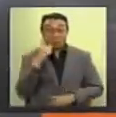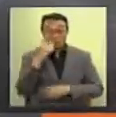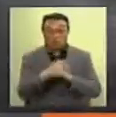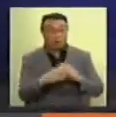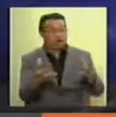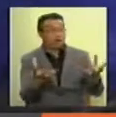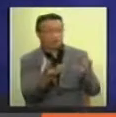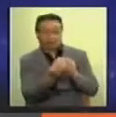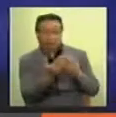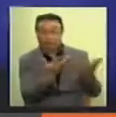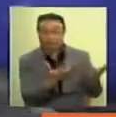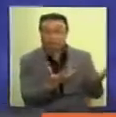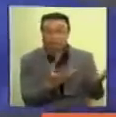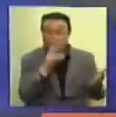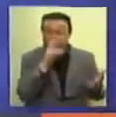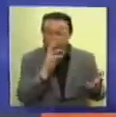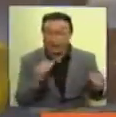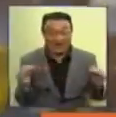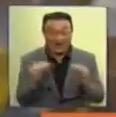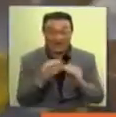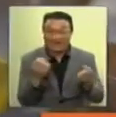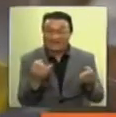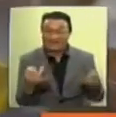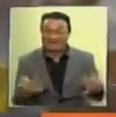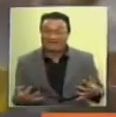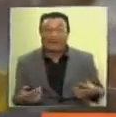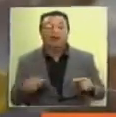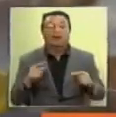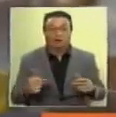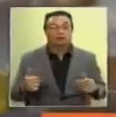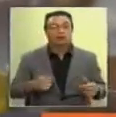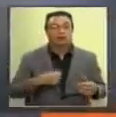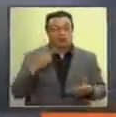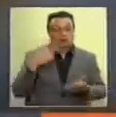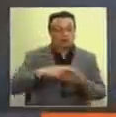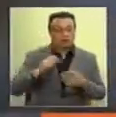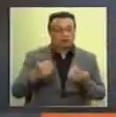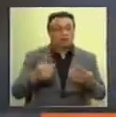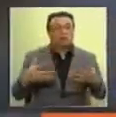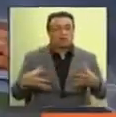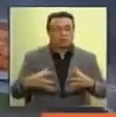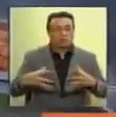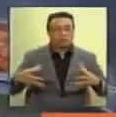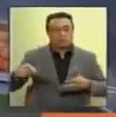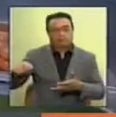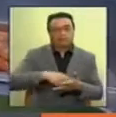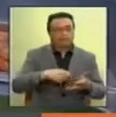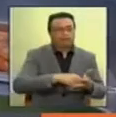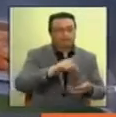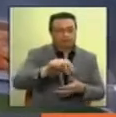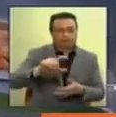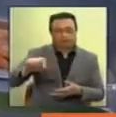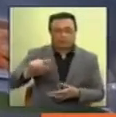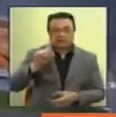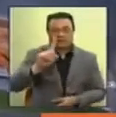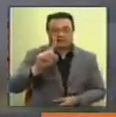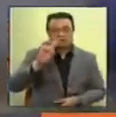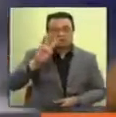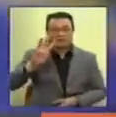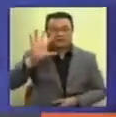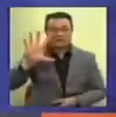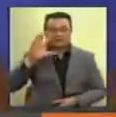año. Impensado el 2006 cuando abrieron. Para cumplir con tanta demanda llegaron a contratar